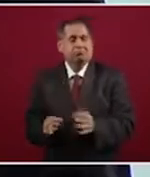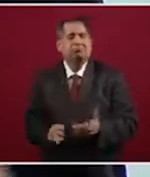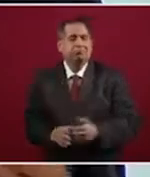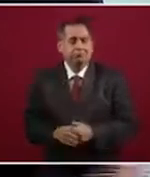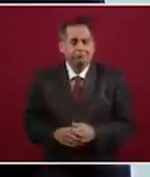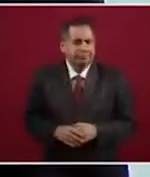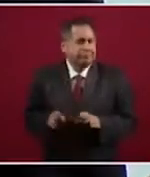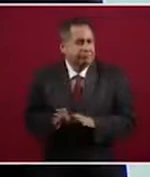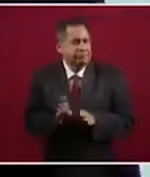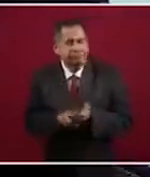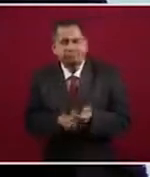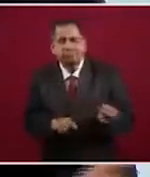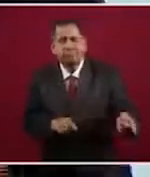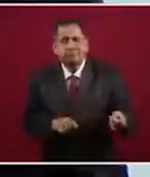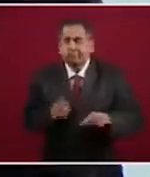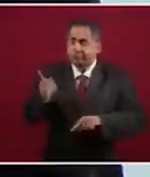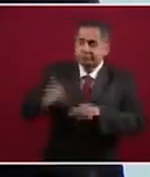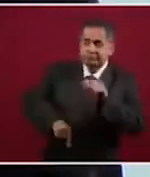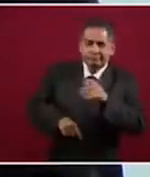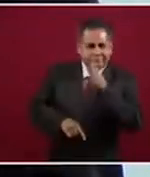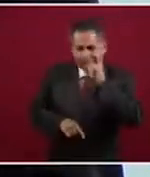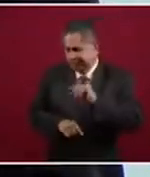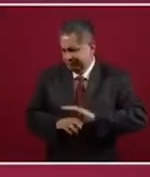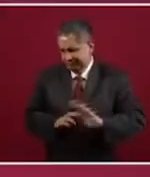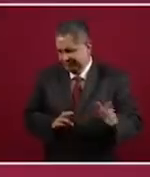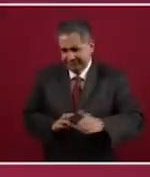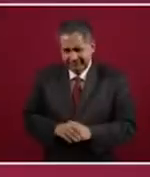como le van a hacer